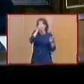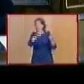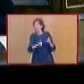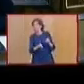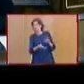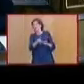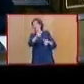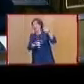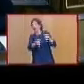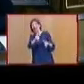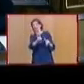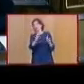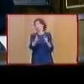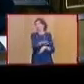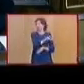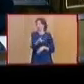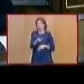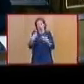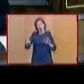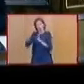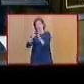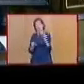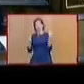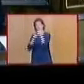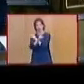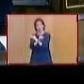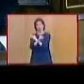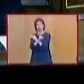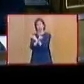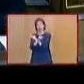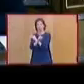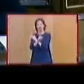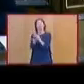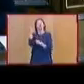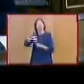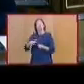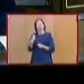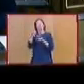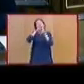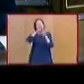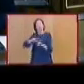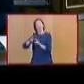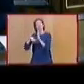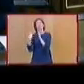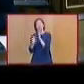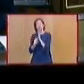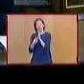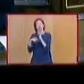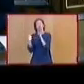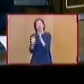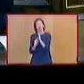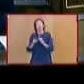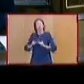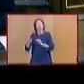completamente al contenido estatutario. Es necesario también una revisión integral de las medidas de política